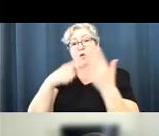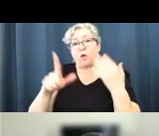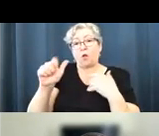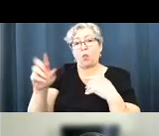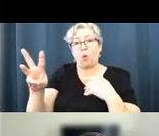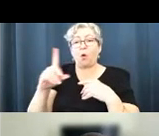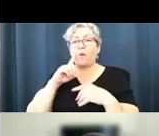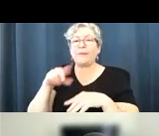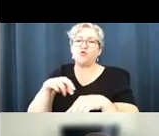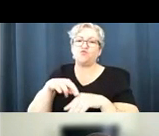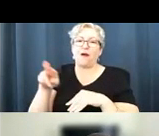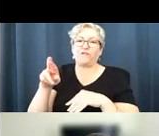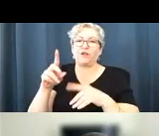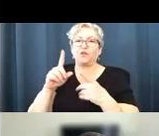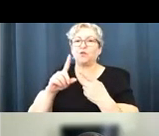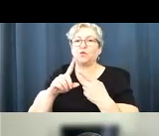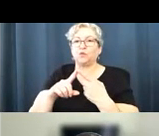La mayoría de estas leyes son